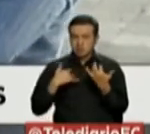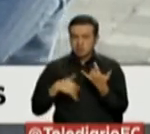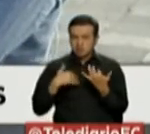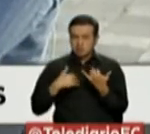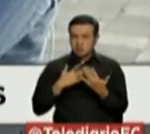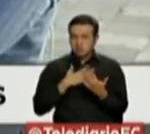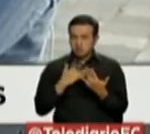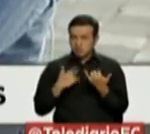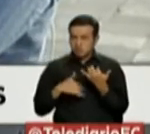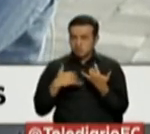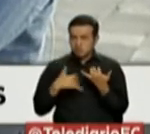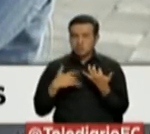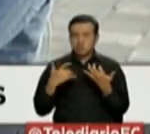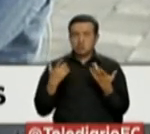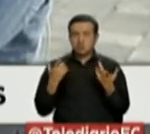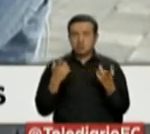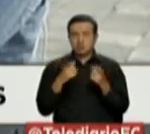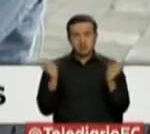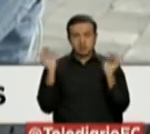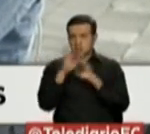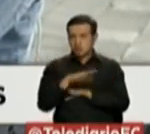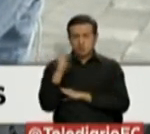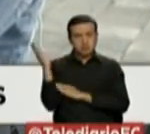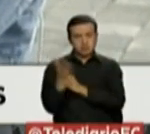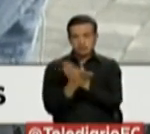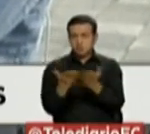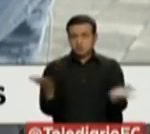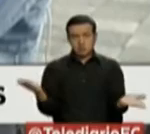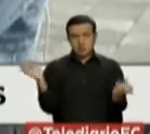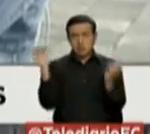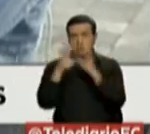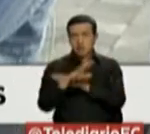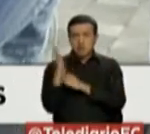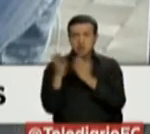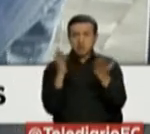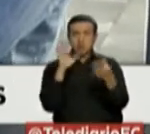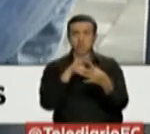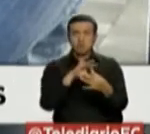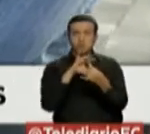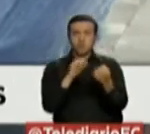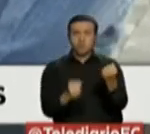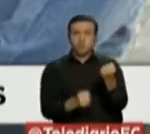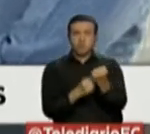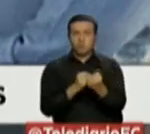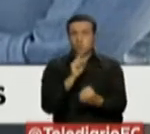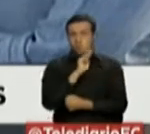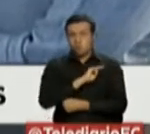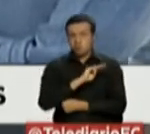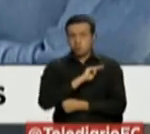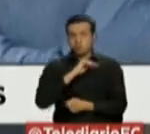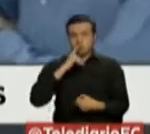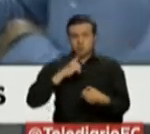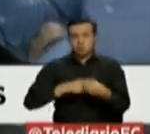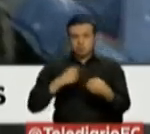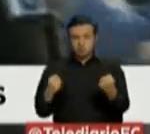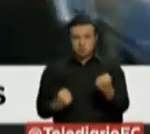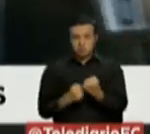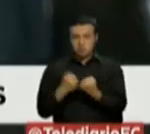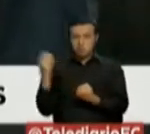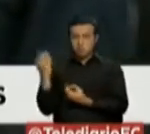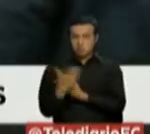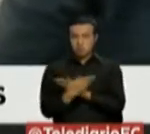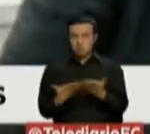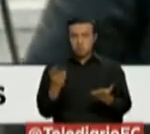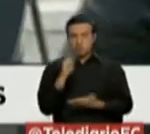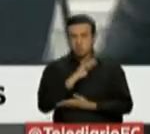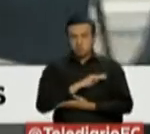Y las entradas son gratuitas, gracias a la colaboración del municipio de Quito. Hablo